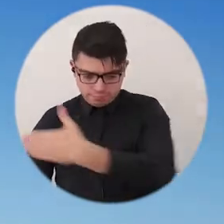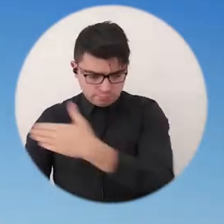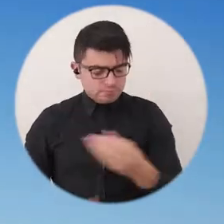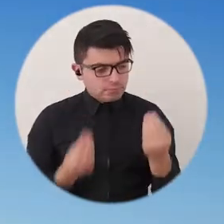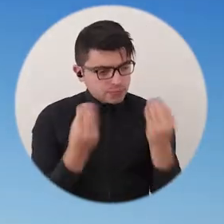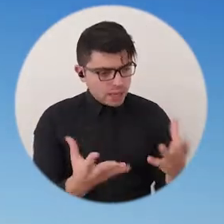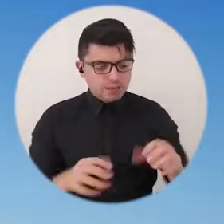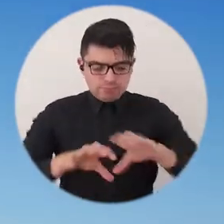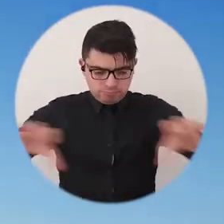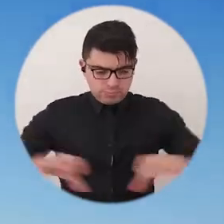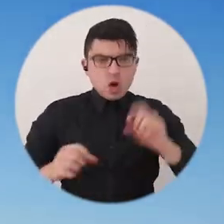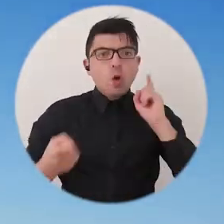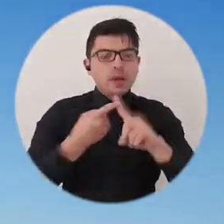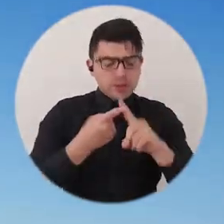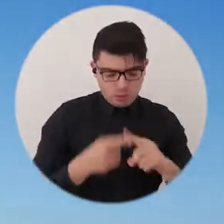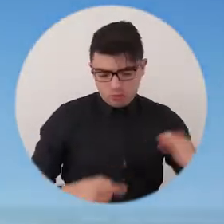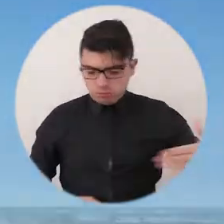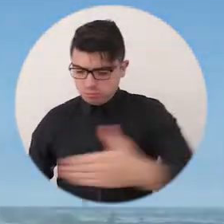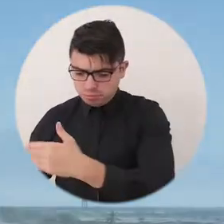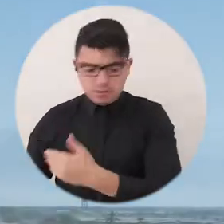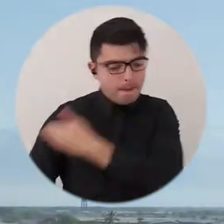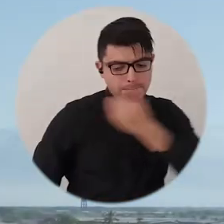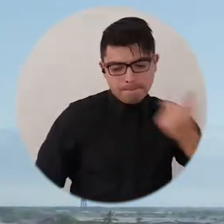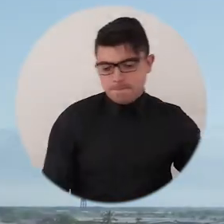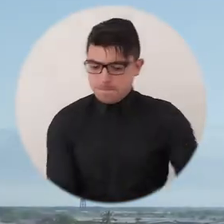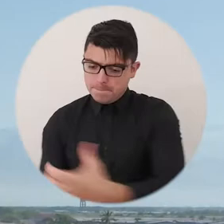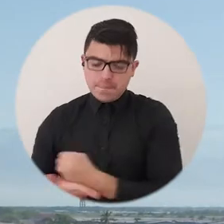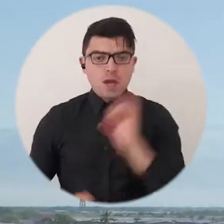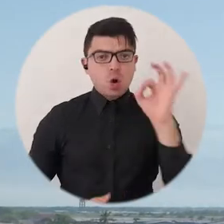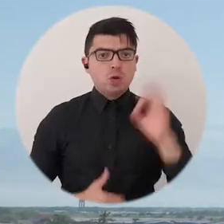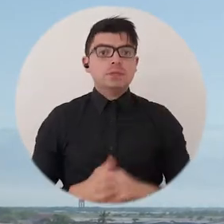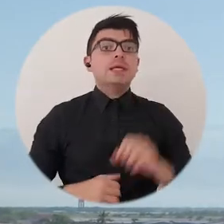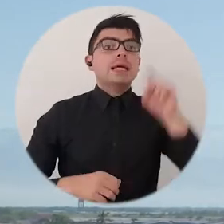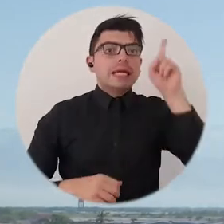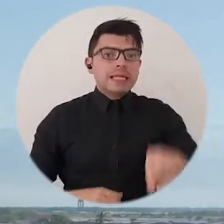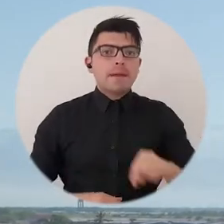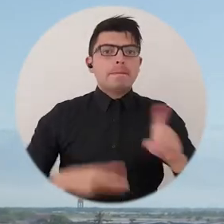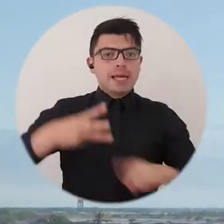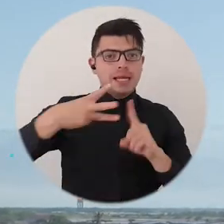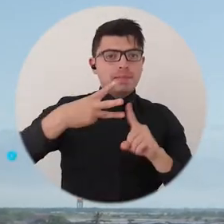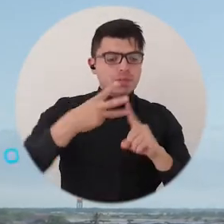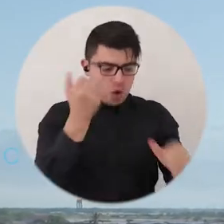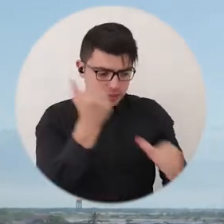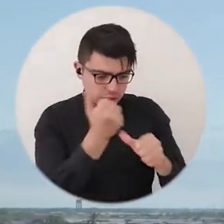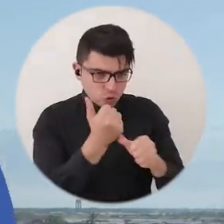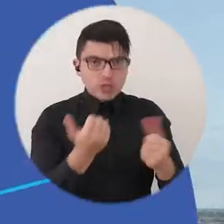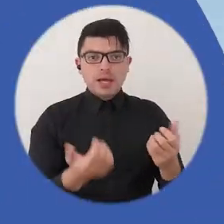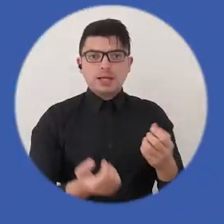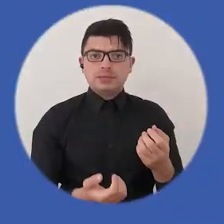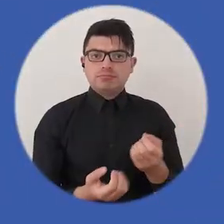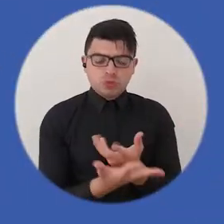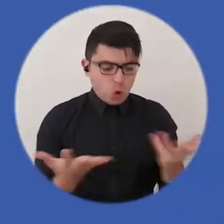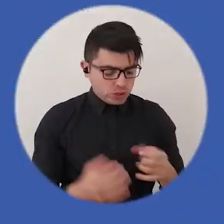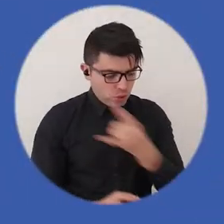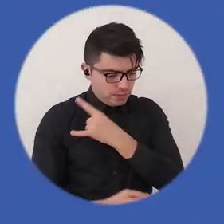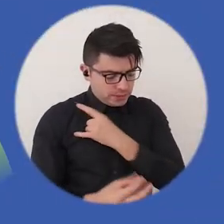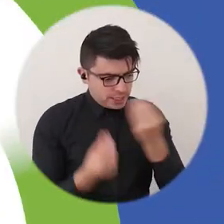de pesca y todo lo relacionado con las asesorías que desde la Universidad podemos brindarles para innovar.